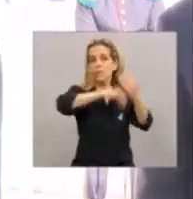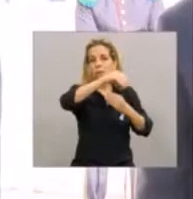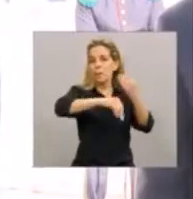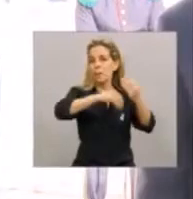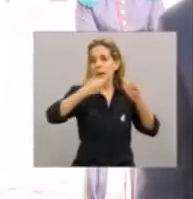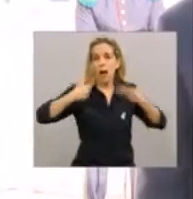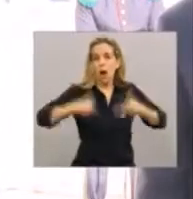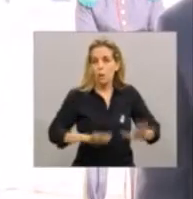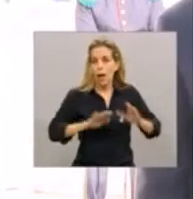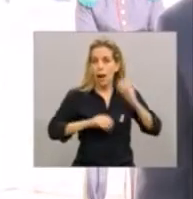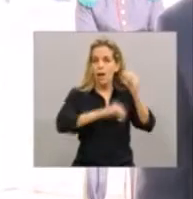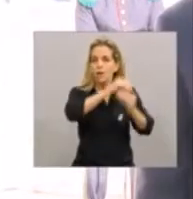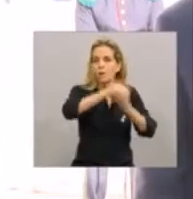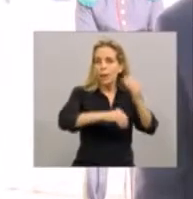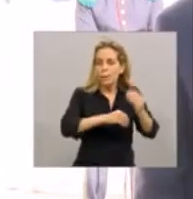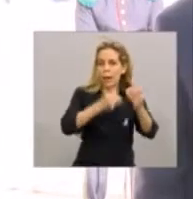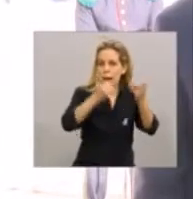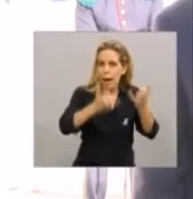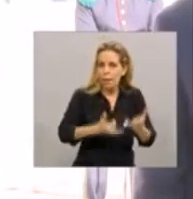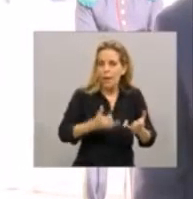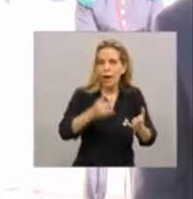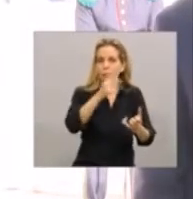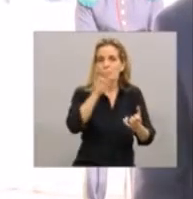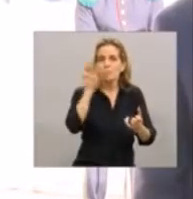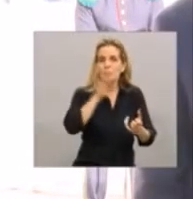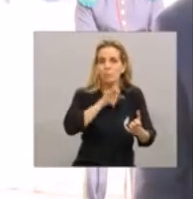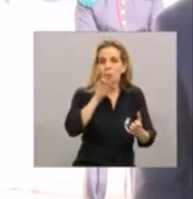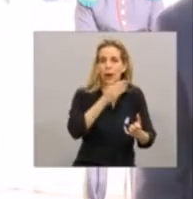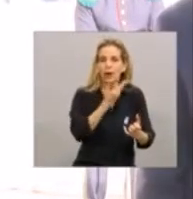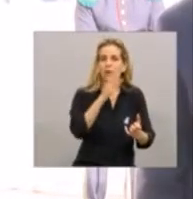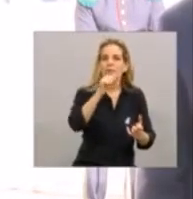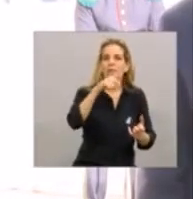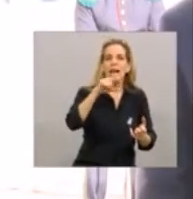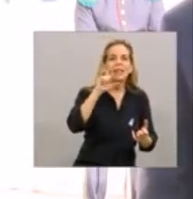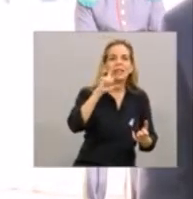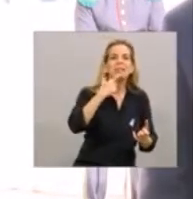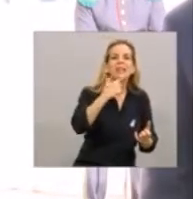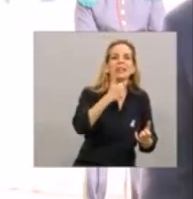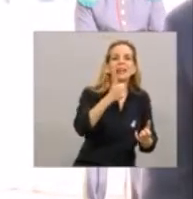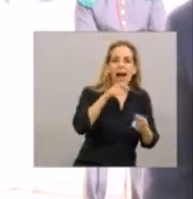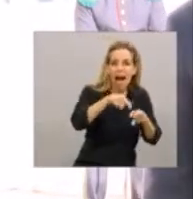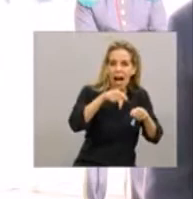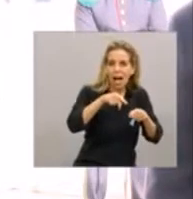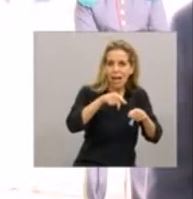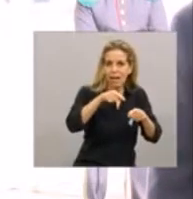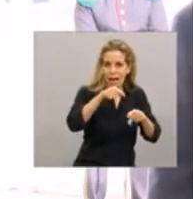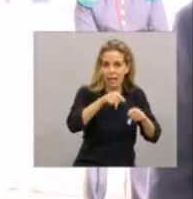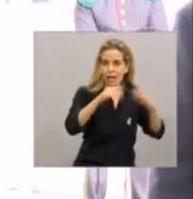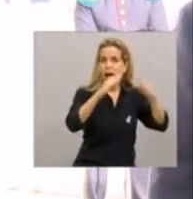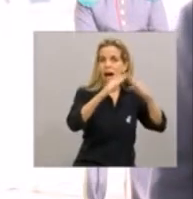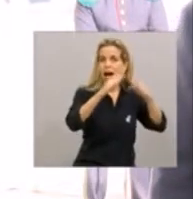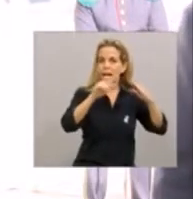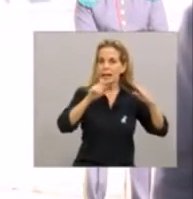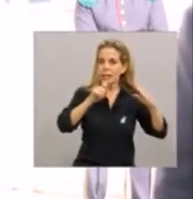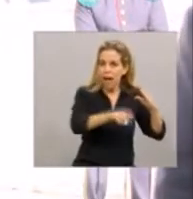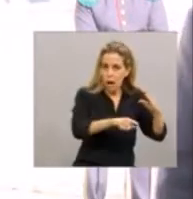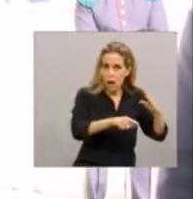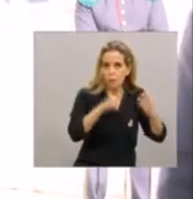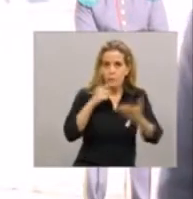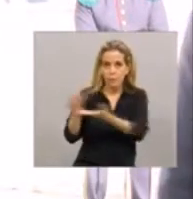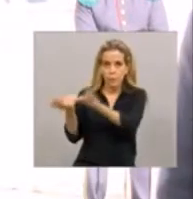una familia una señora doña francisca bazán de laguna puso su casa para que ellos